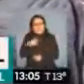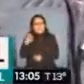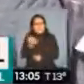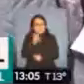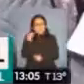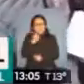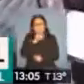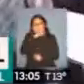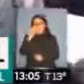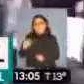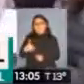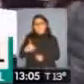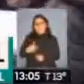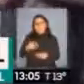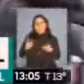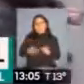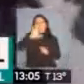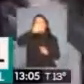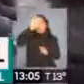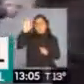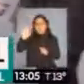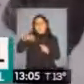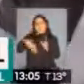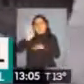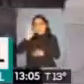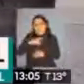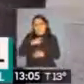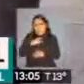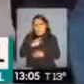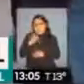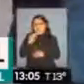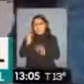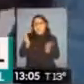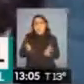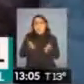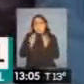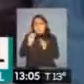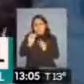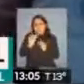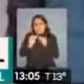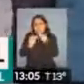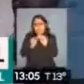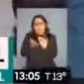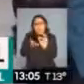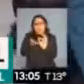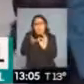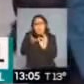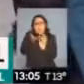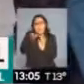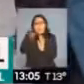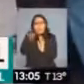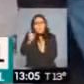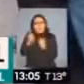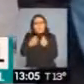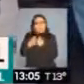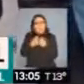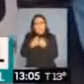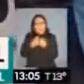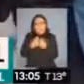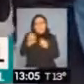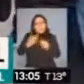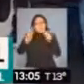país y sobre todo en provincias como la nuestra, en donde los aumentos son magros cuando no existe una paritaria nacional que estabilice